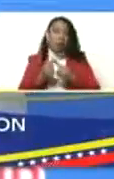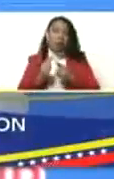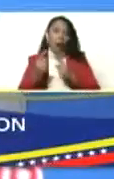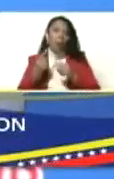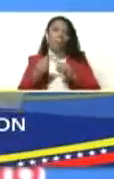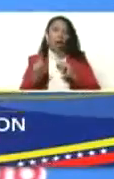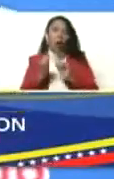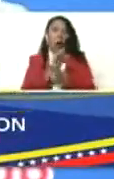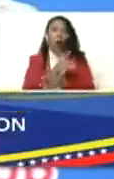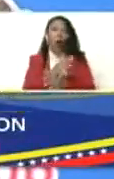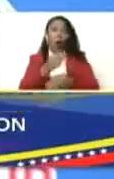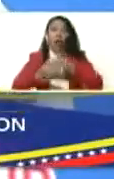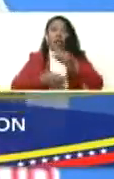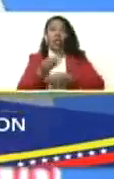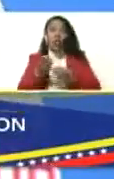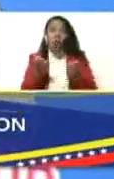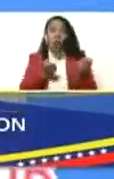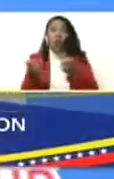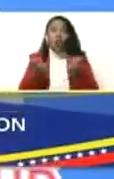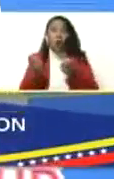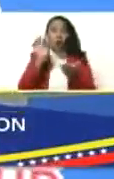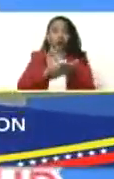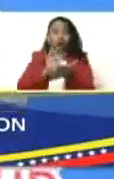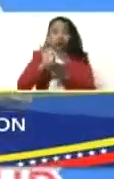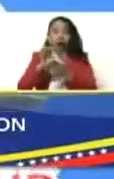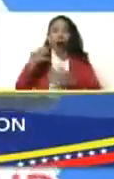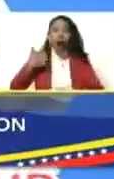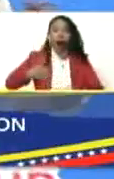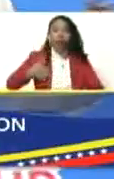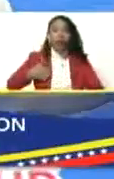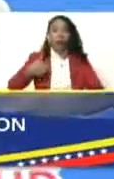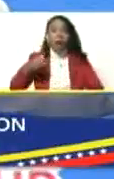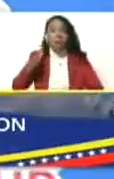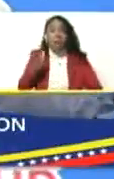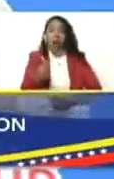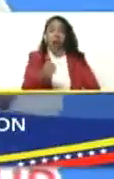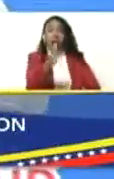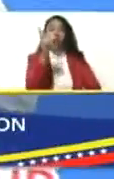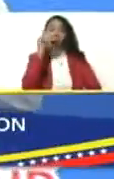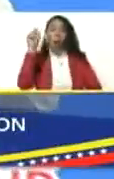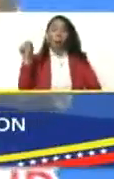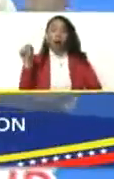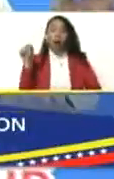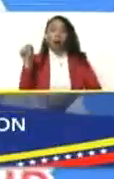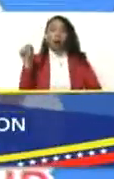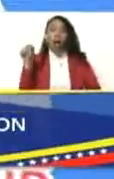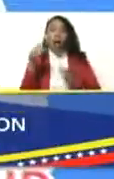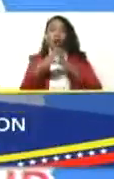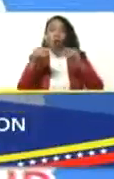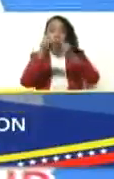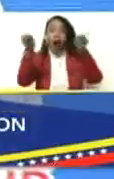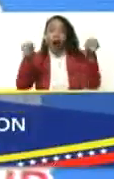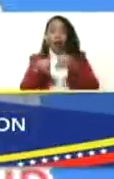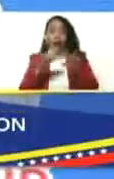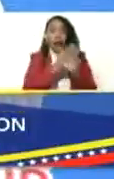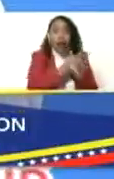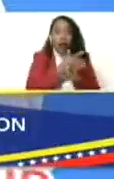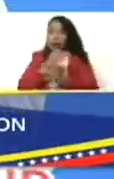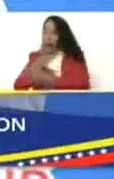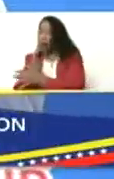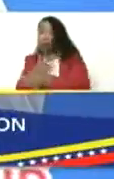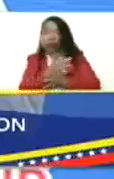dominó la estrategia de Argentina y Messi. De punta a punta jugando en toda la cancha. Qué